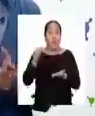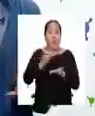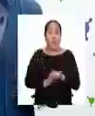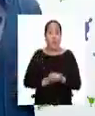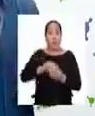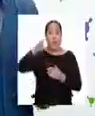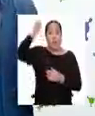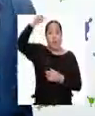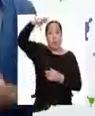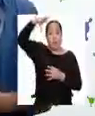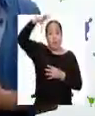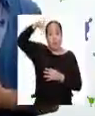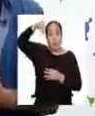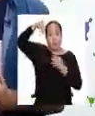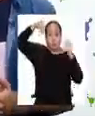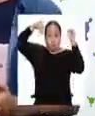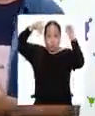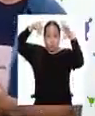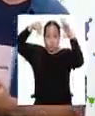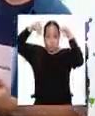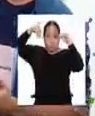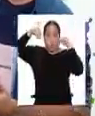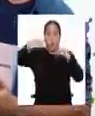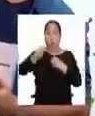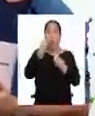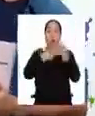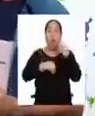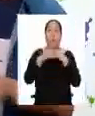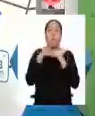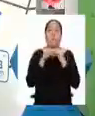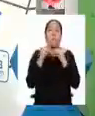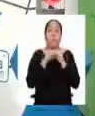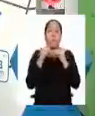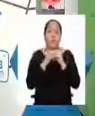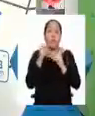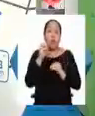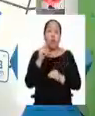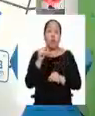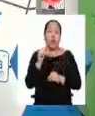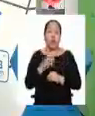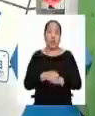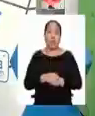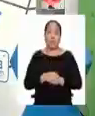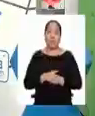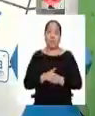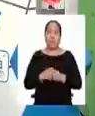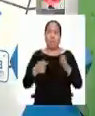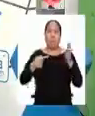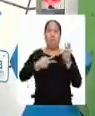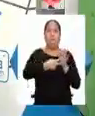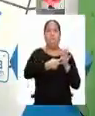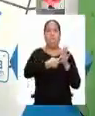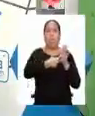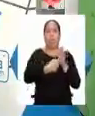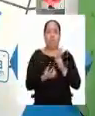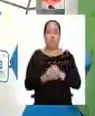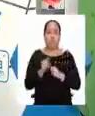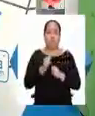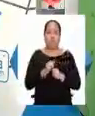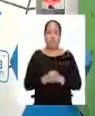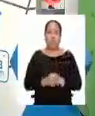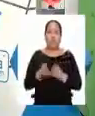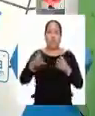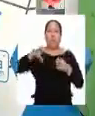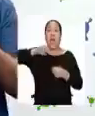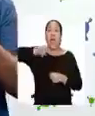las luces que no se estén utilizando. Consumir frutas y verduras orgánicas. Evitar dejar los aparatos enchufados todo el tiempo. Cerrar los